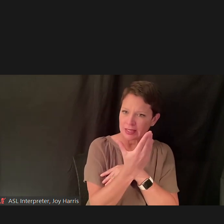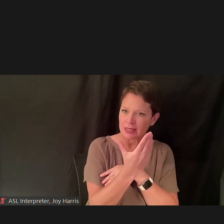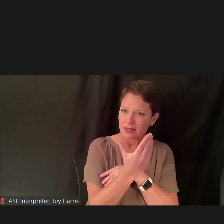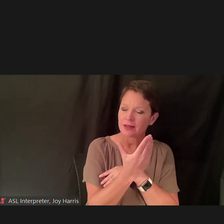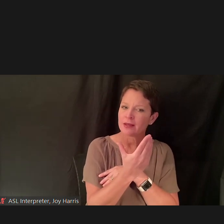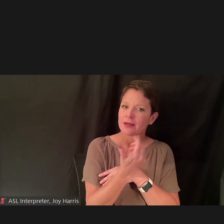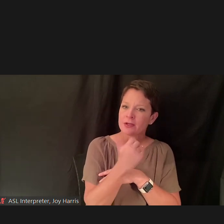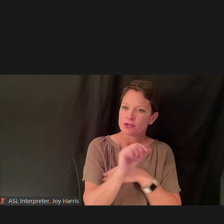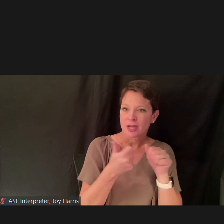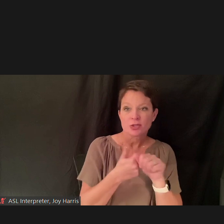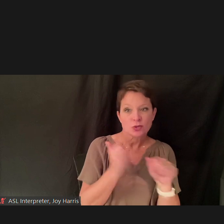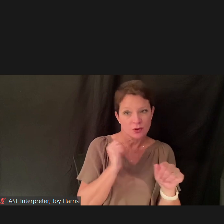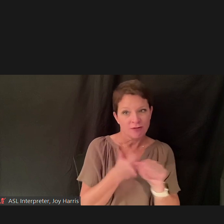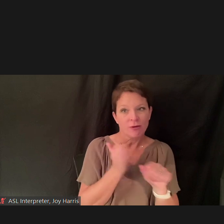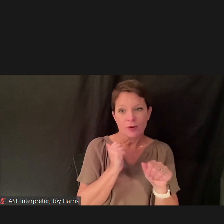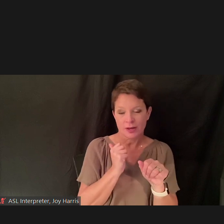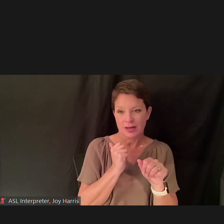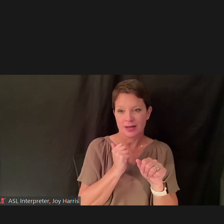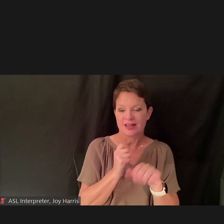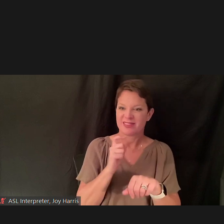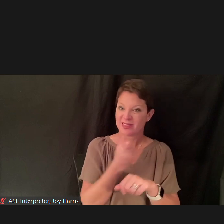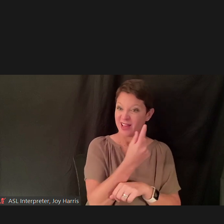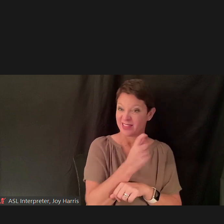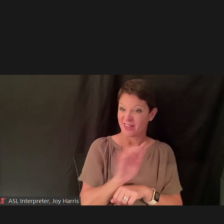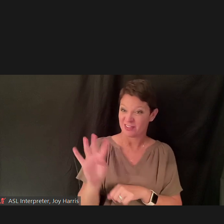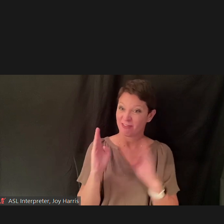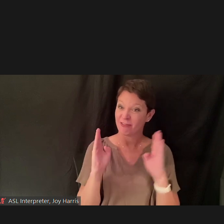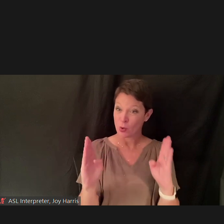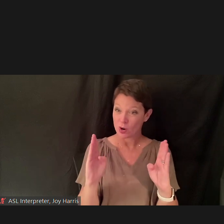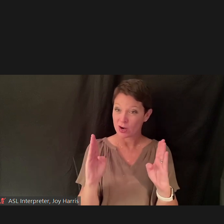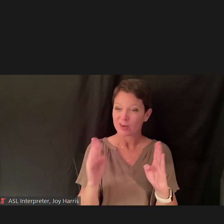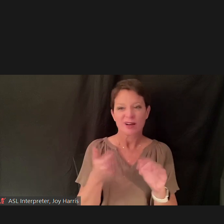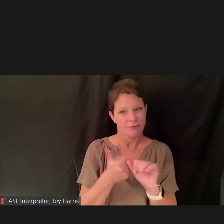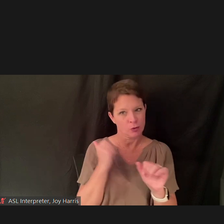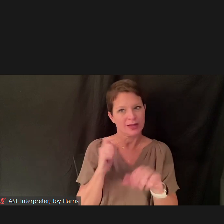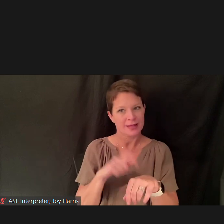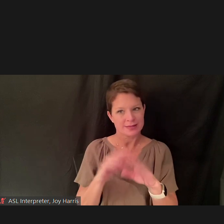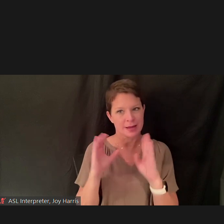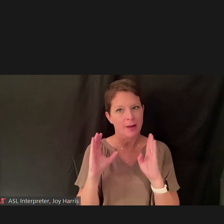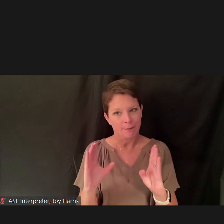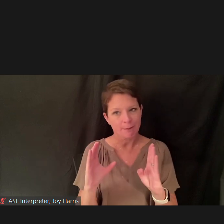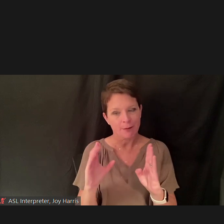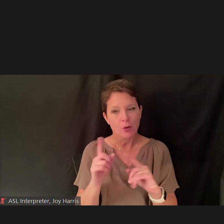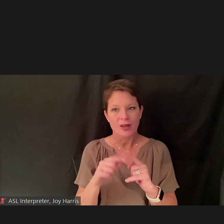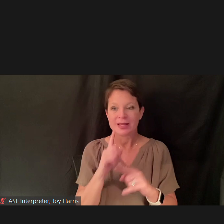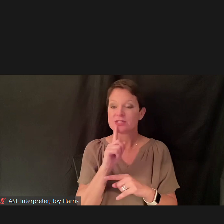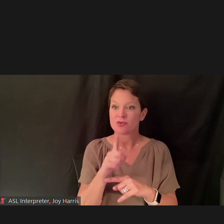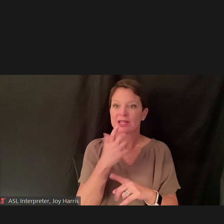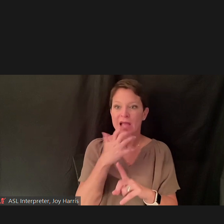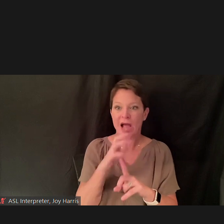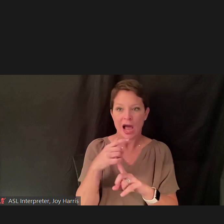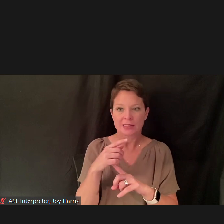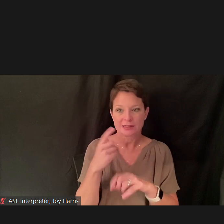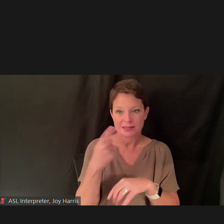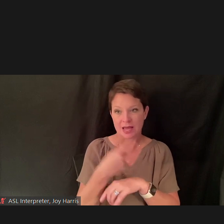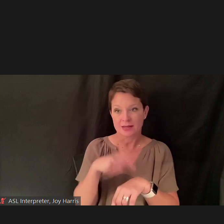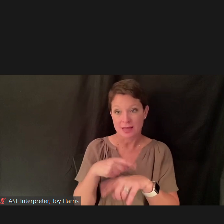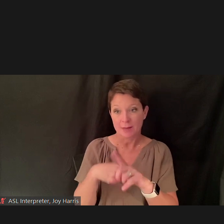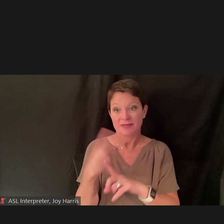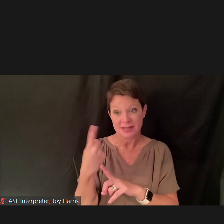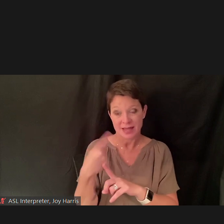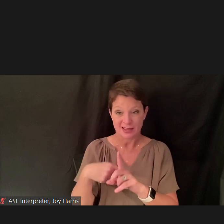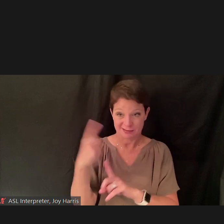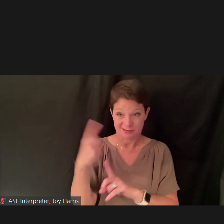asegúrese que va temprano en la mañana y trate de evitar ese horario entre las 11 de la mañana a 4 de la